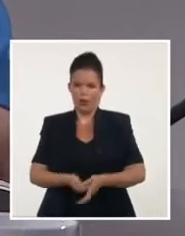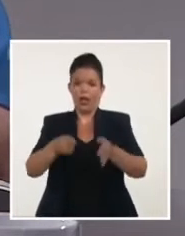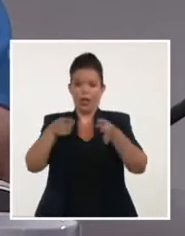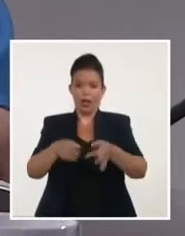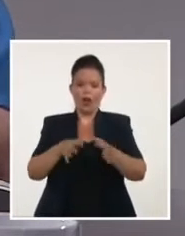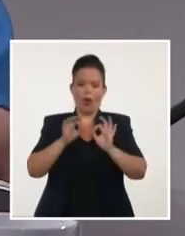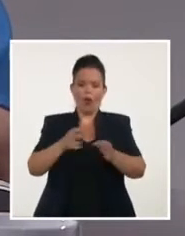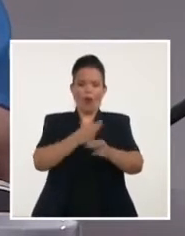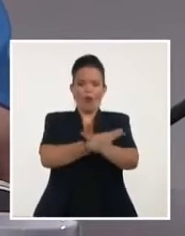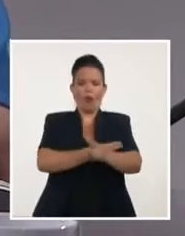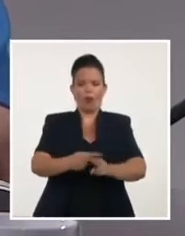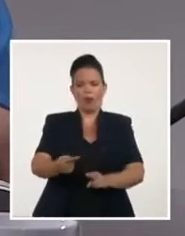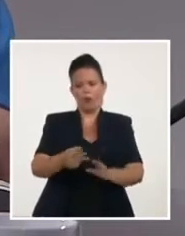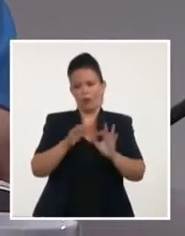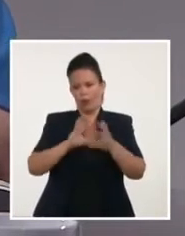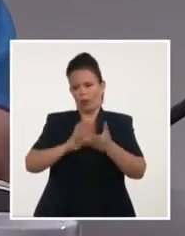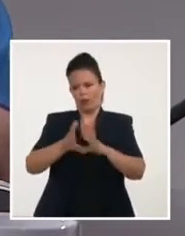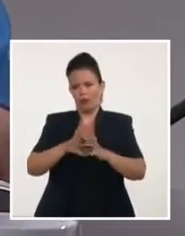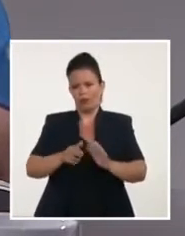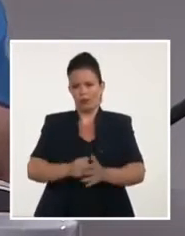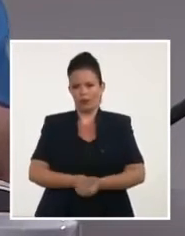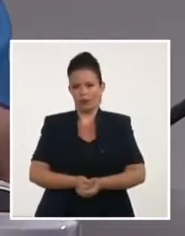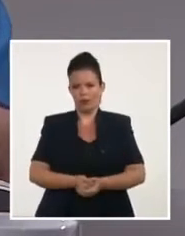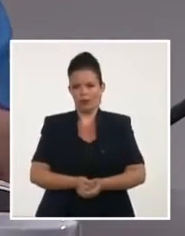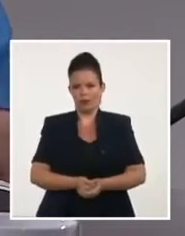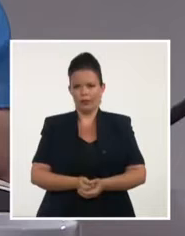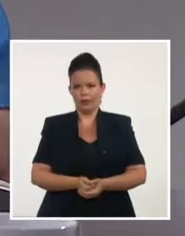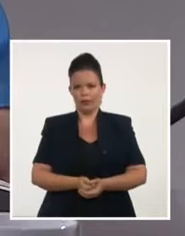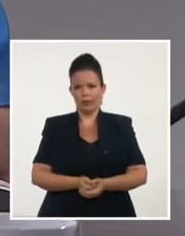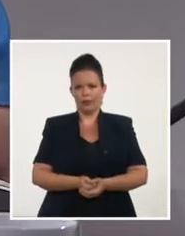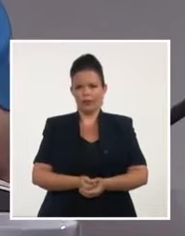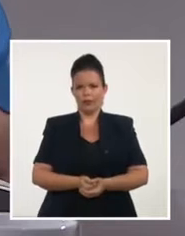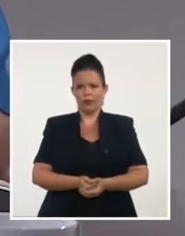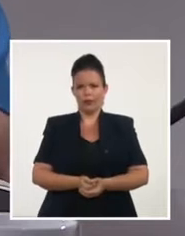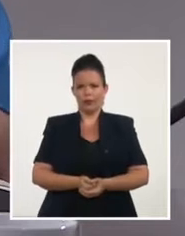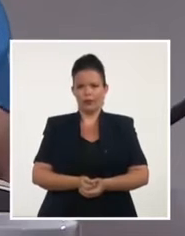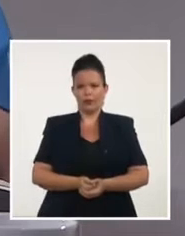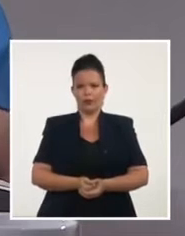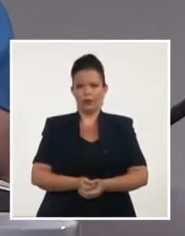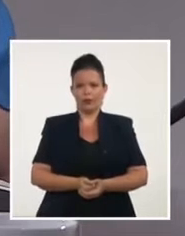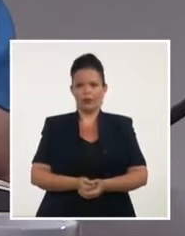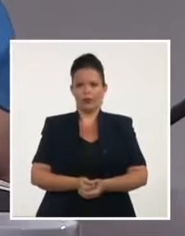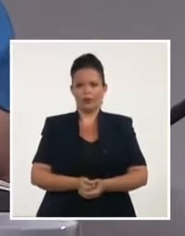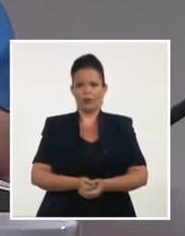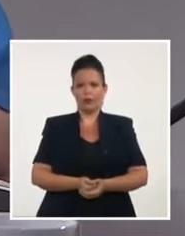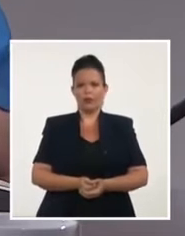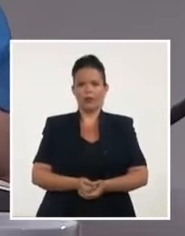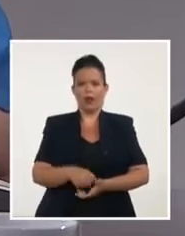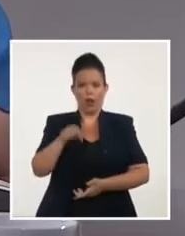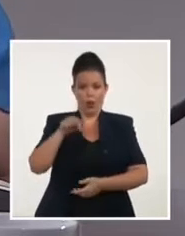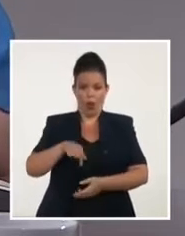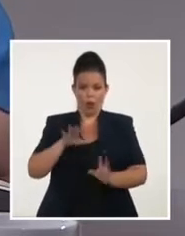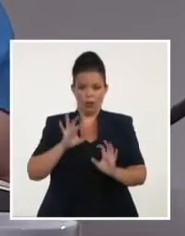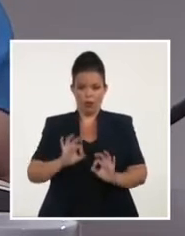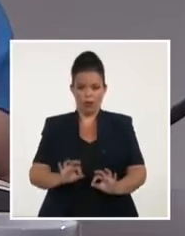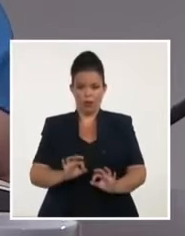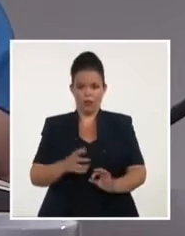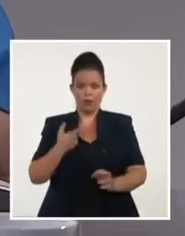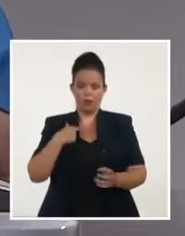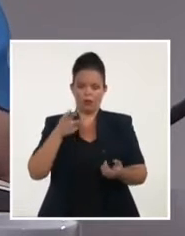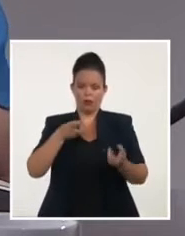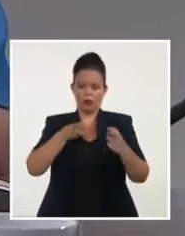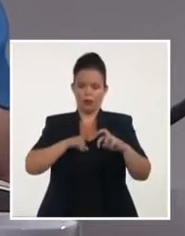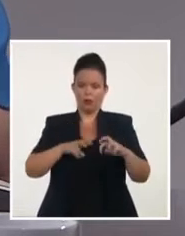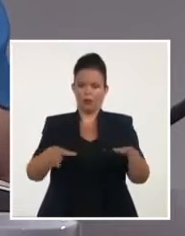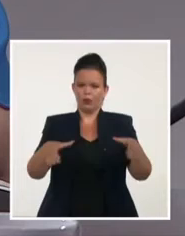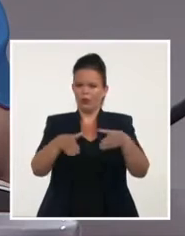por investigaciones. O sea, no es en cualquier momento en que se genera. Hoy yo tenía una conversación con un grupo de compañeros, de